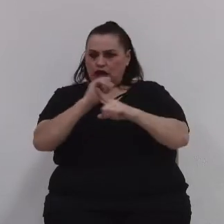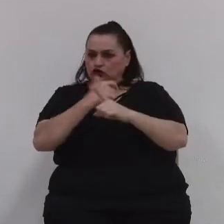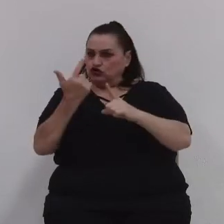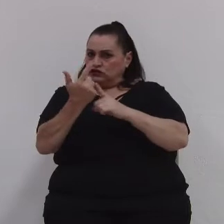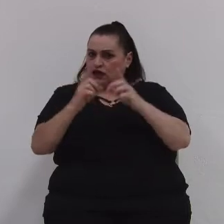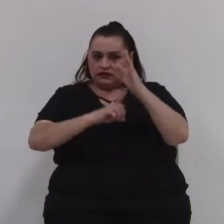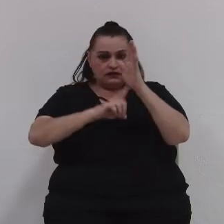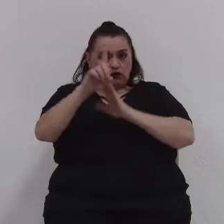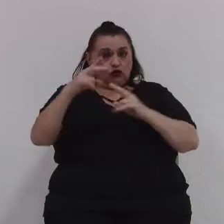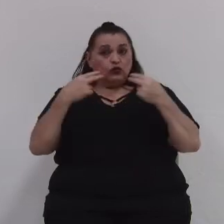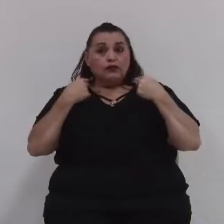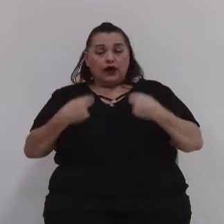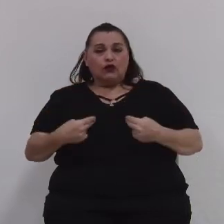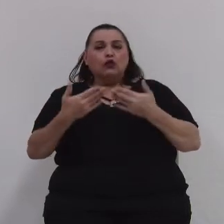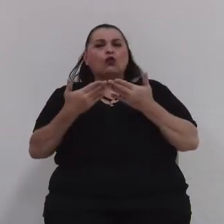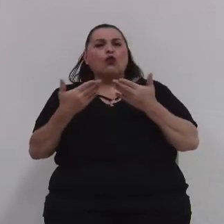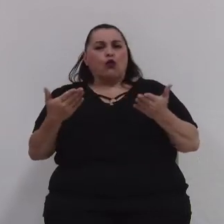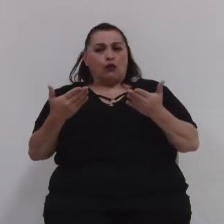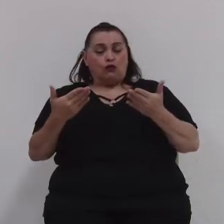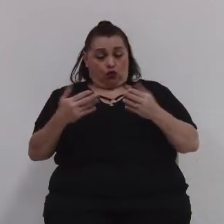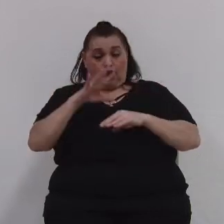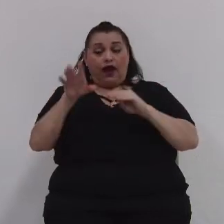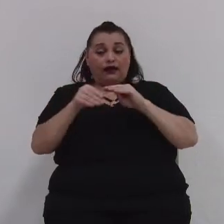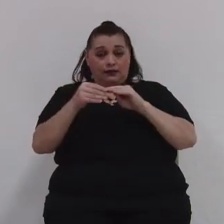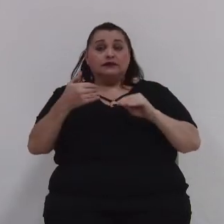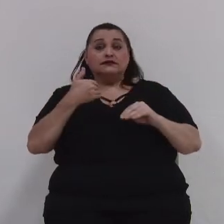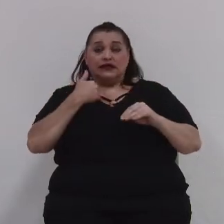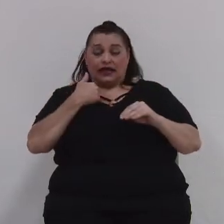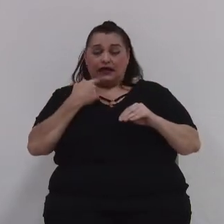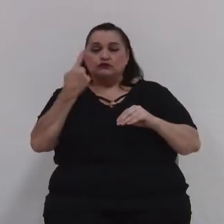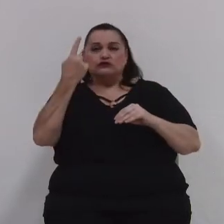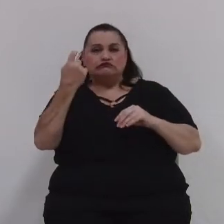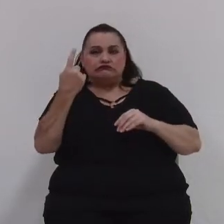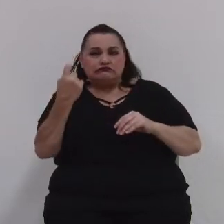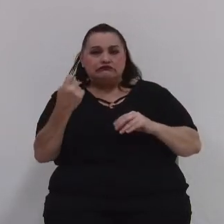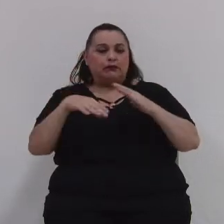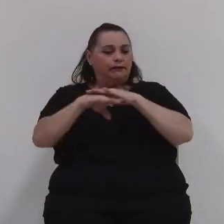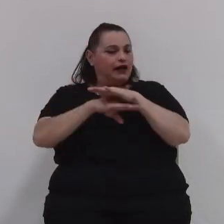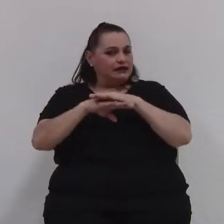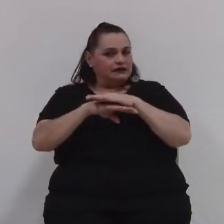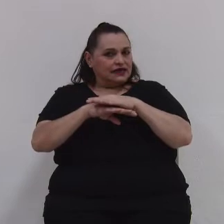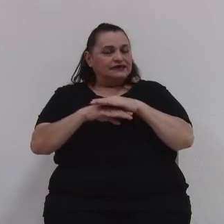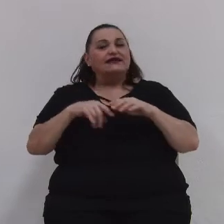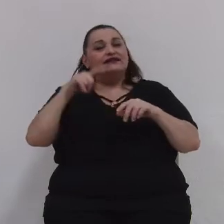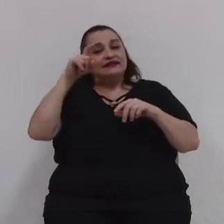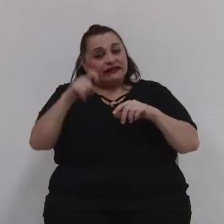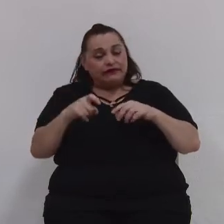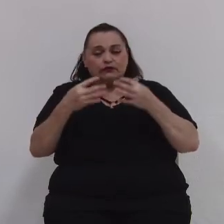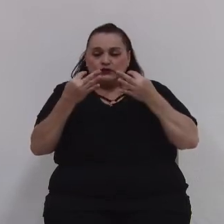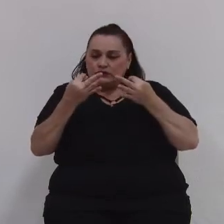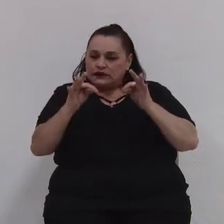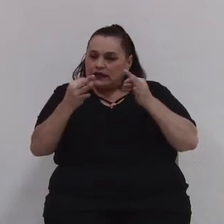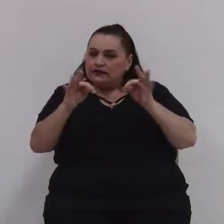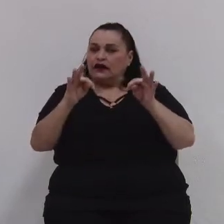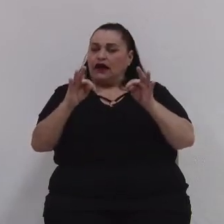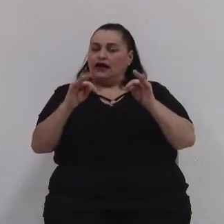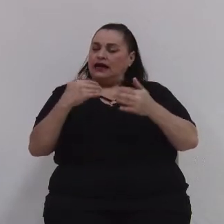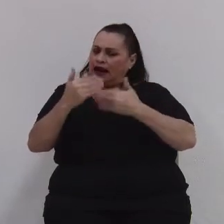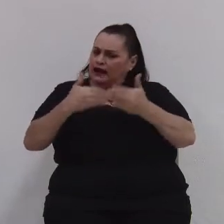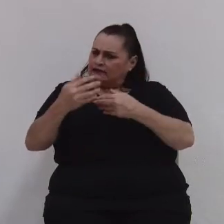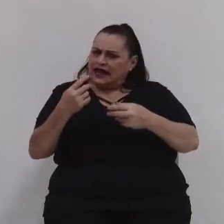humano, además de que tenemos falencias básicas enormes, tenemos que tratar de